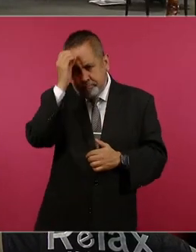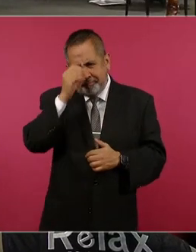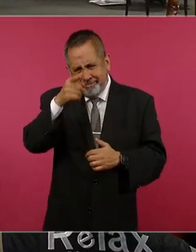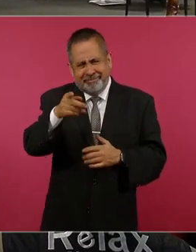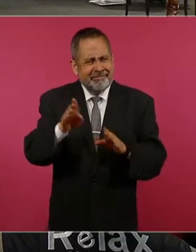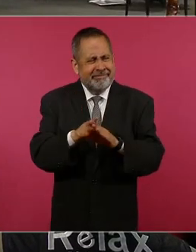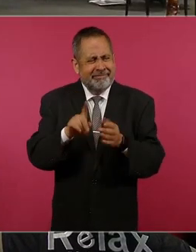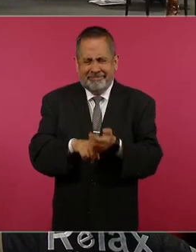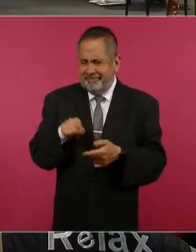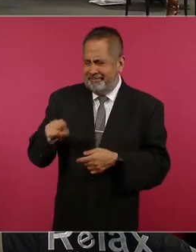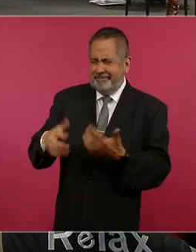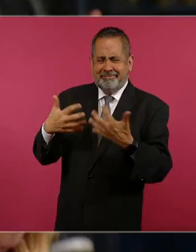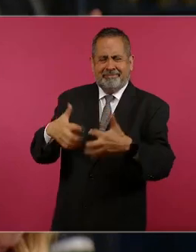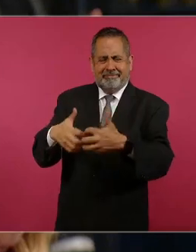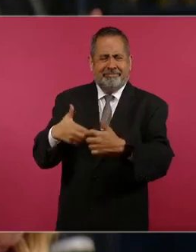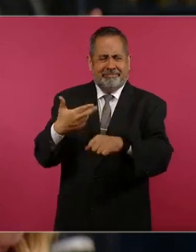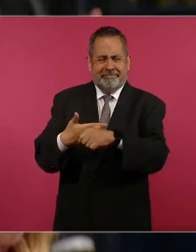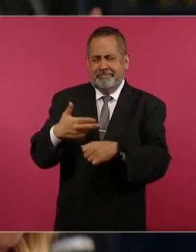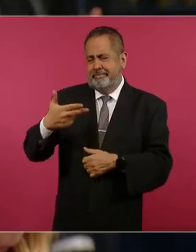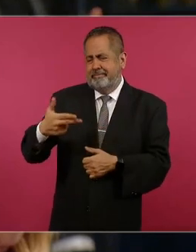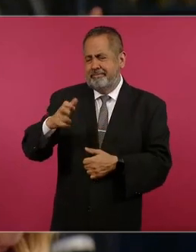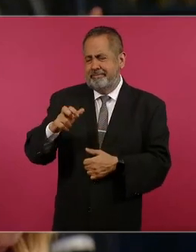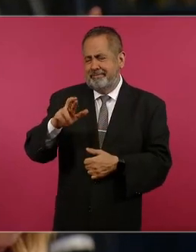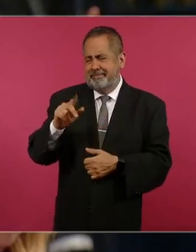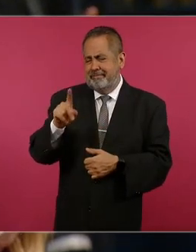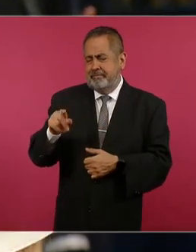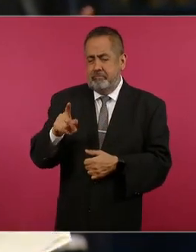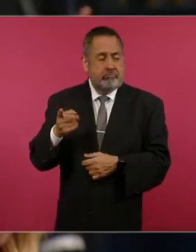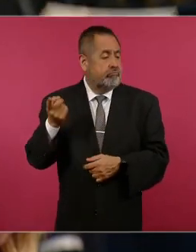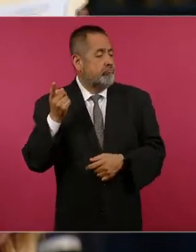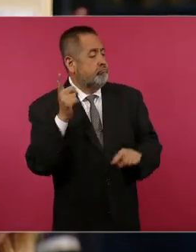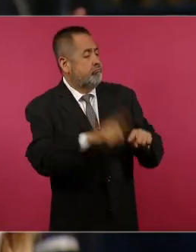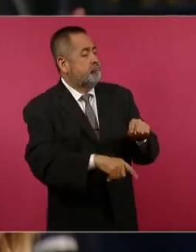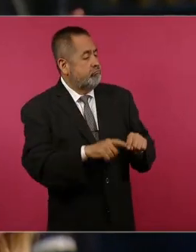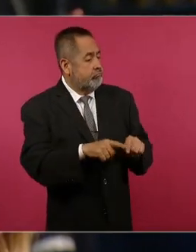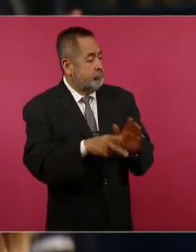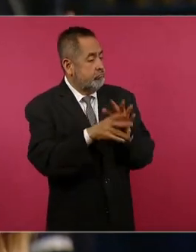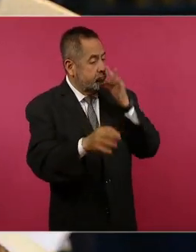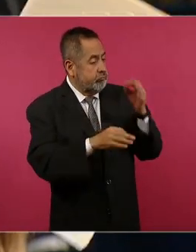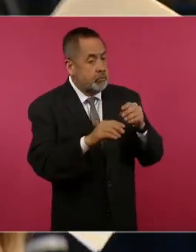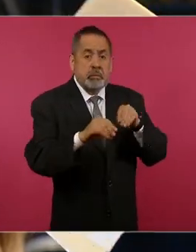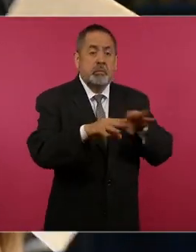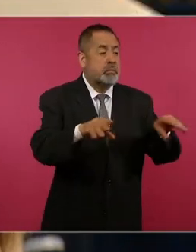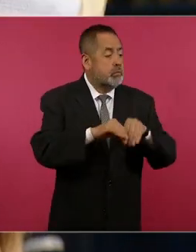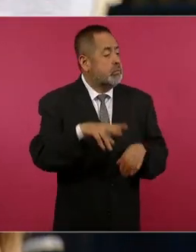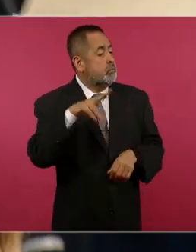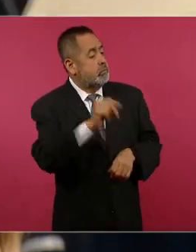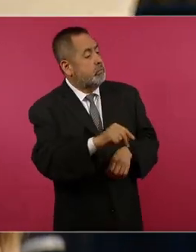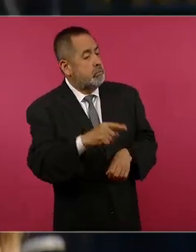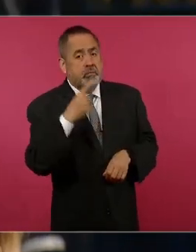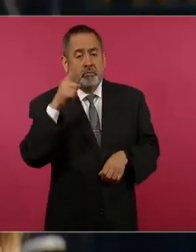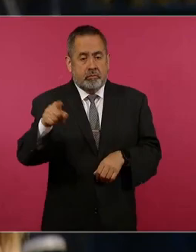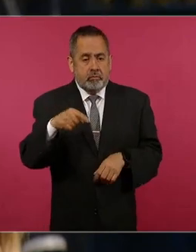de que un medio de comunicación precisamente esté demandando un periodista, que por cierto fue columnista de ese medio